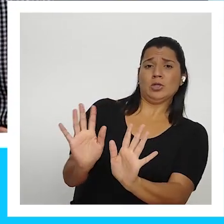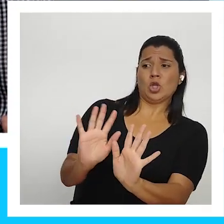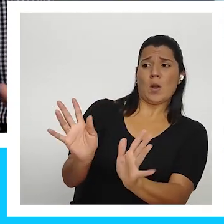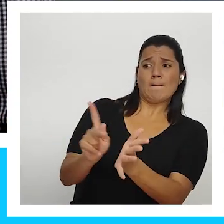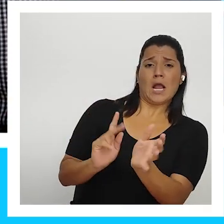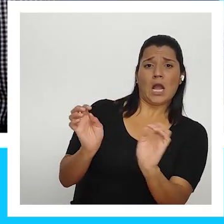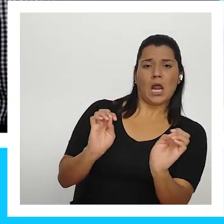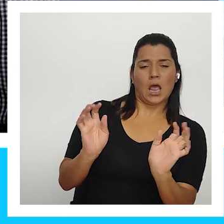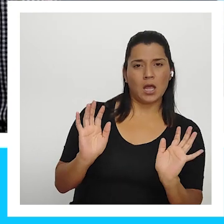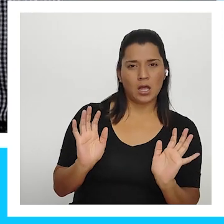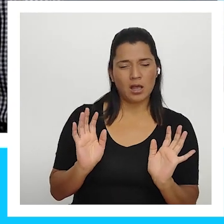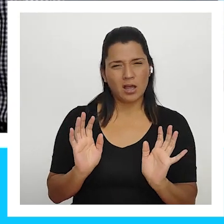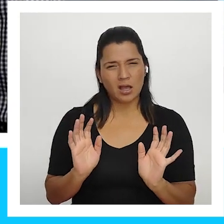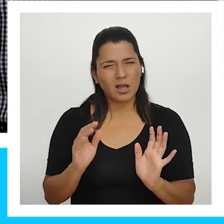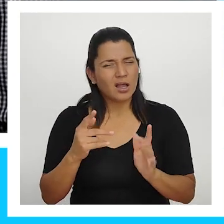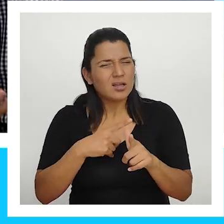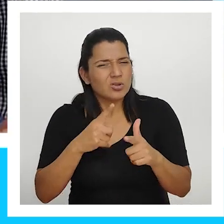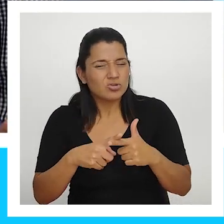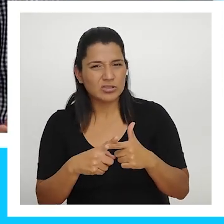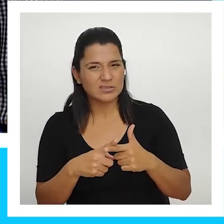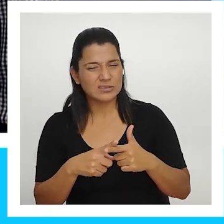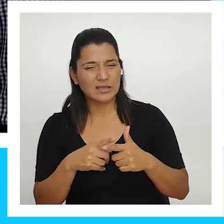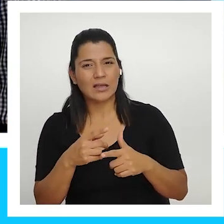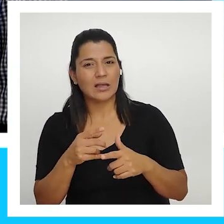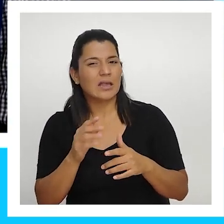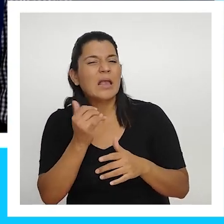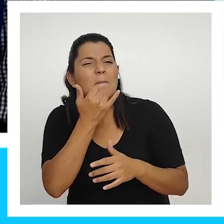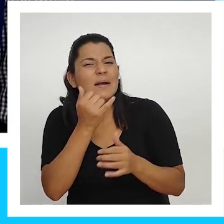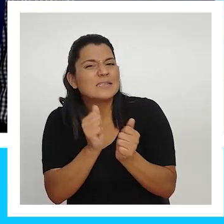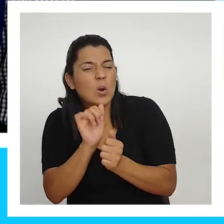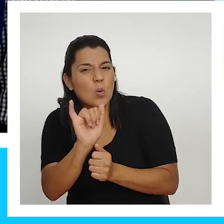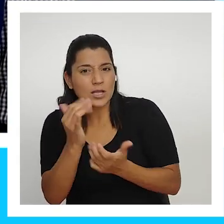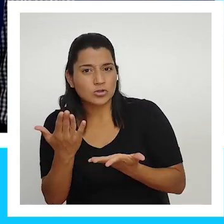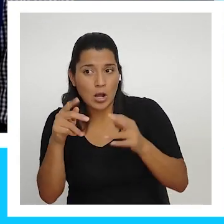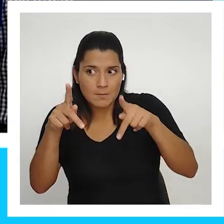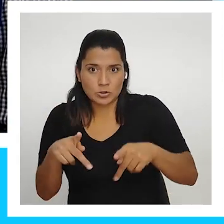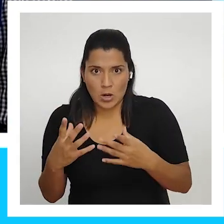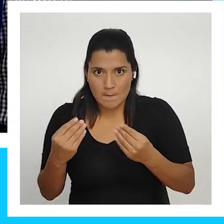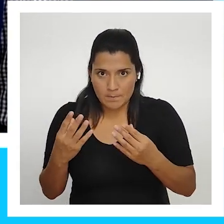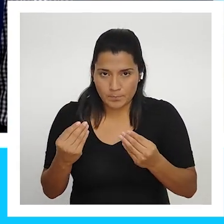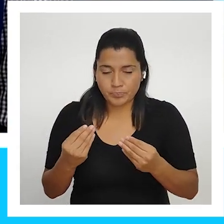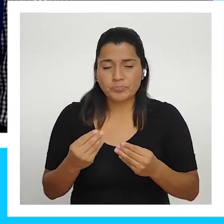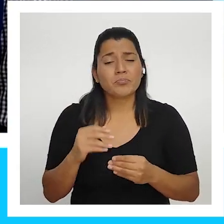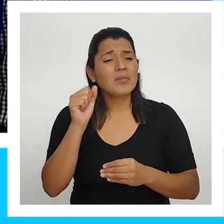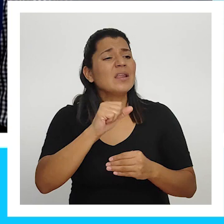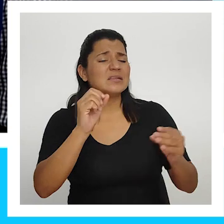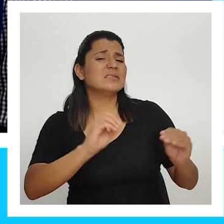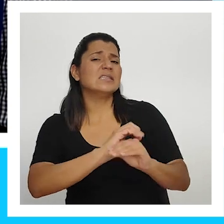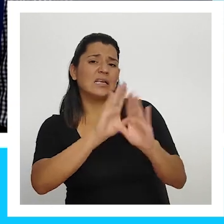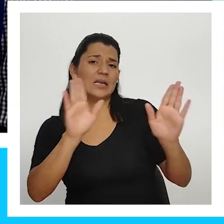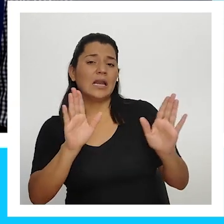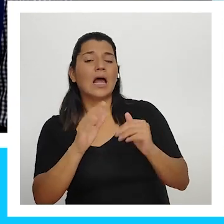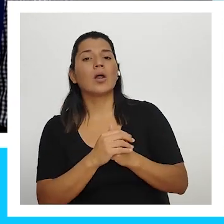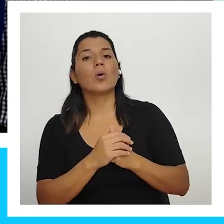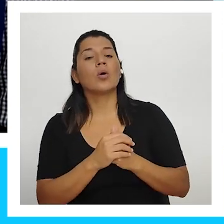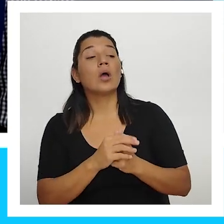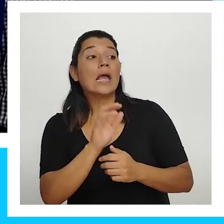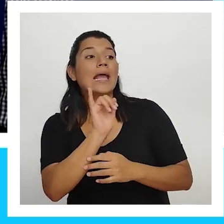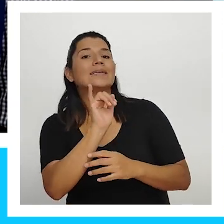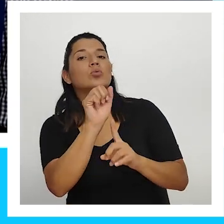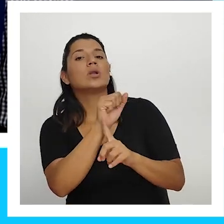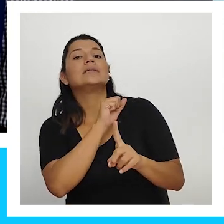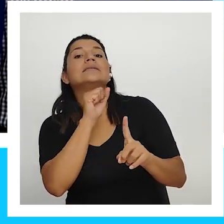empiezan a amenazar. Les dicen que conocen su familia, que conocen toda su vida y que pueden hacerle daño a algunos familiares, y al